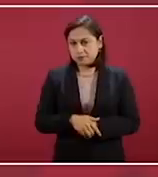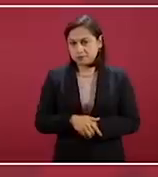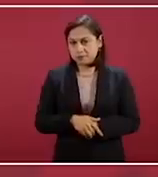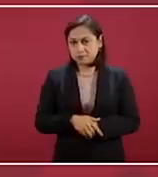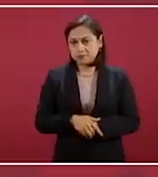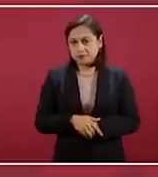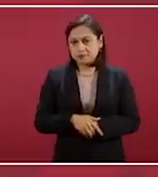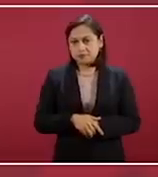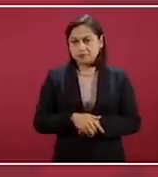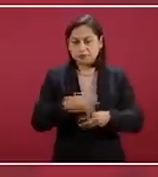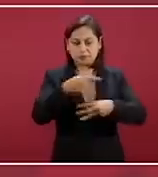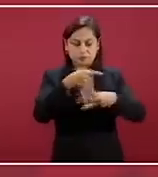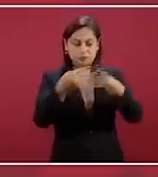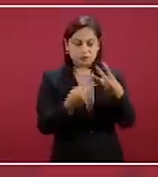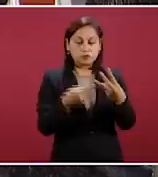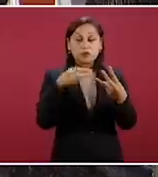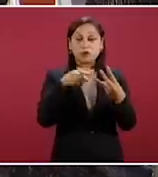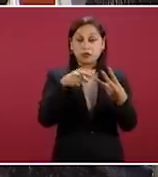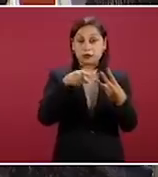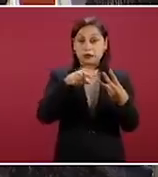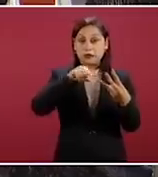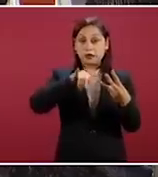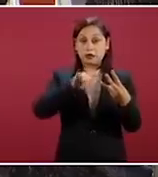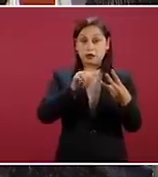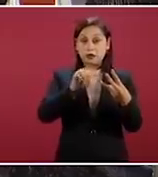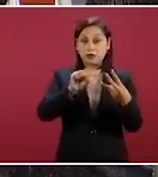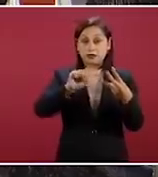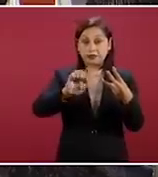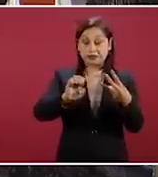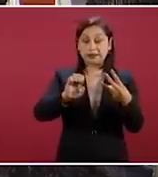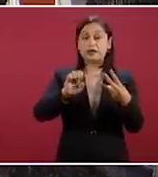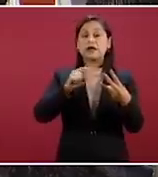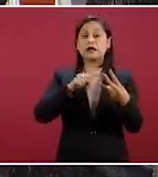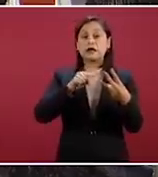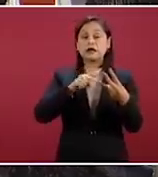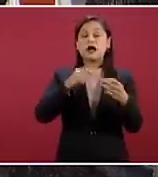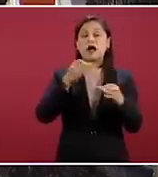porque José Agustín ahora es procurador